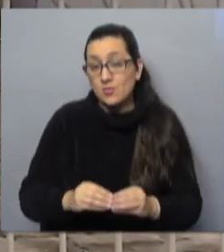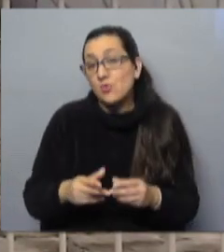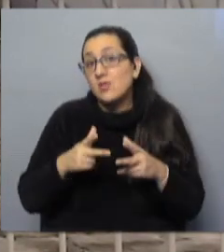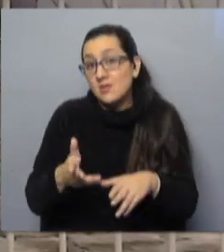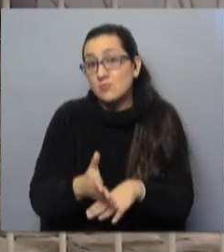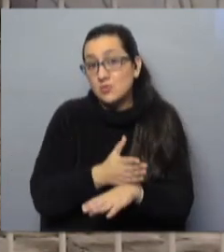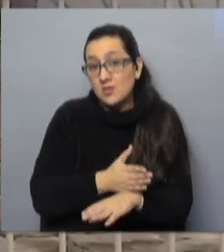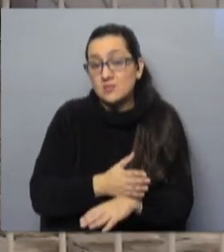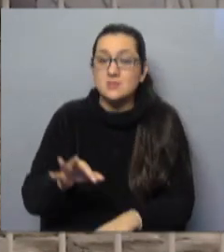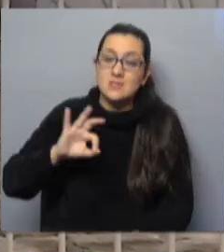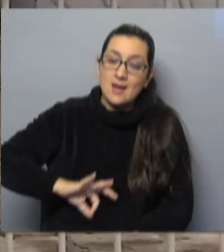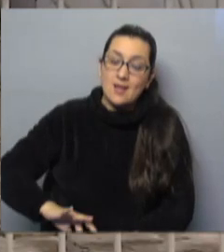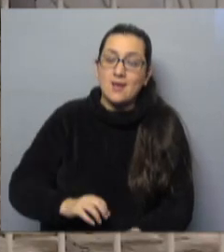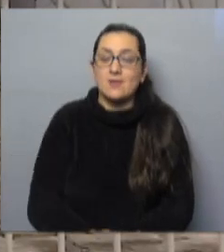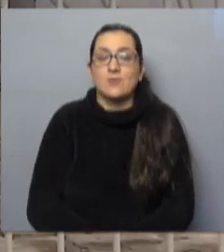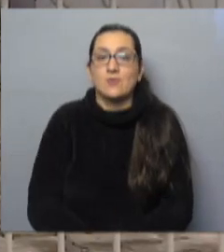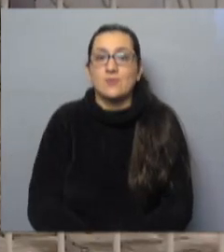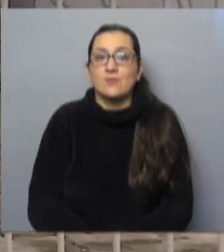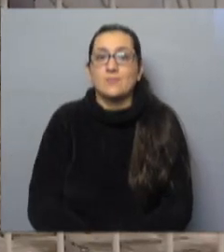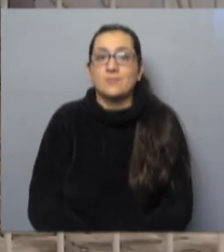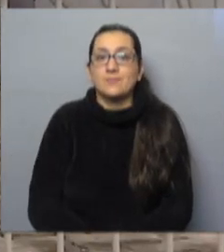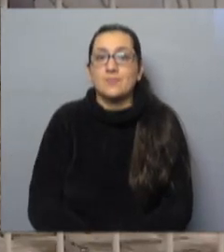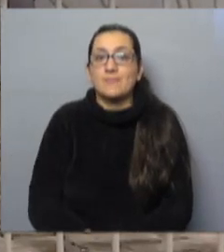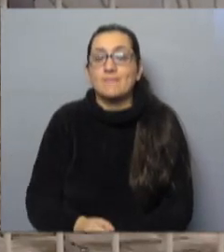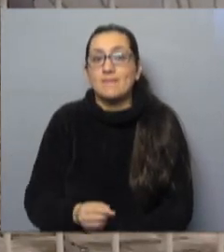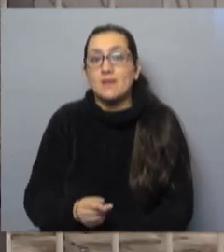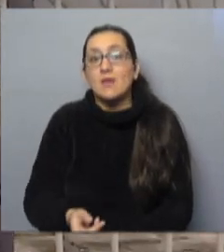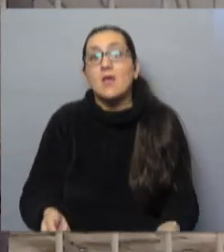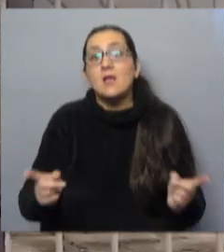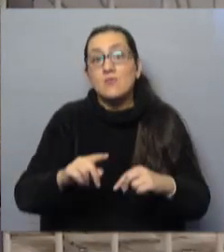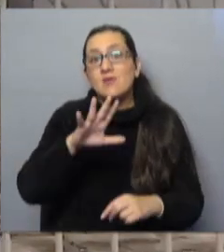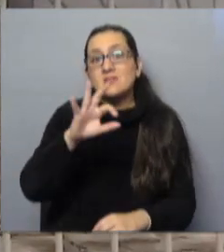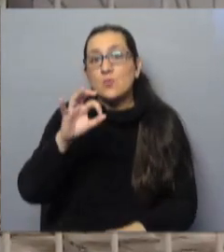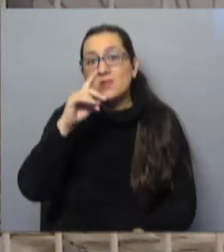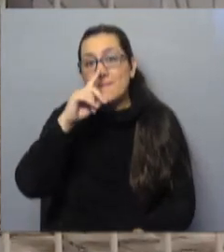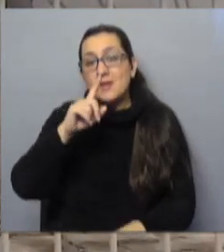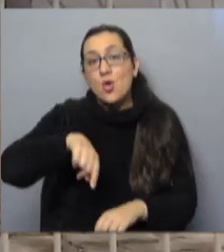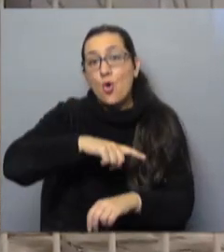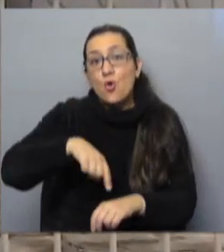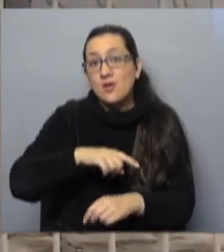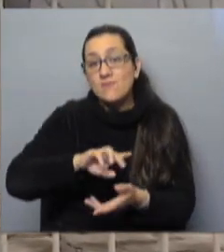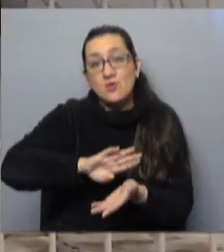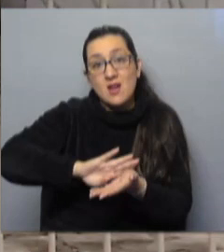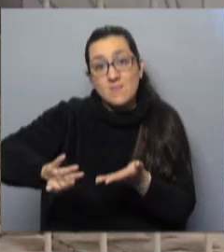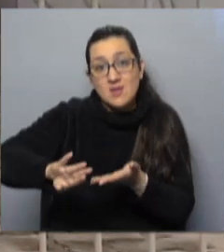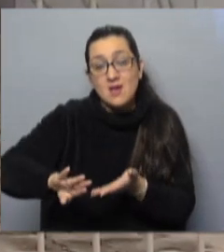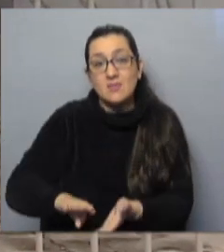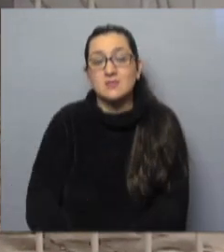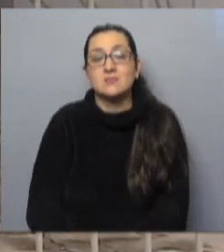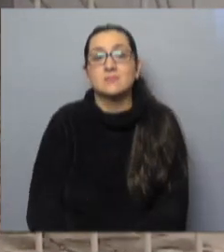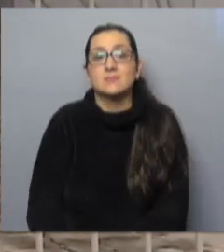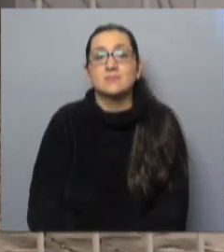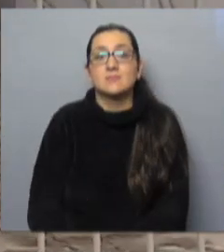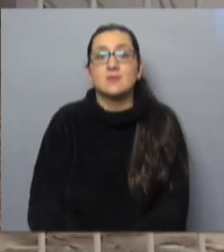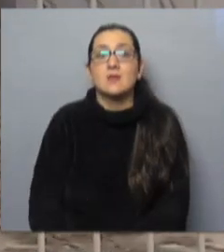el salario en la restitución de las 50.000 en las que fueron eliminadas en el caso de lo que fenapes